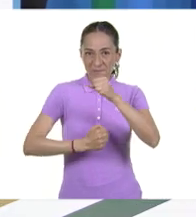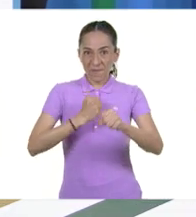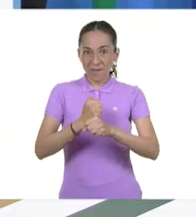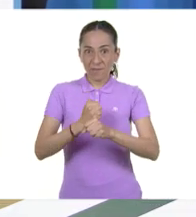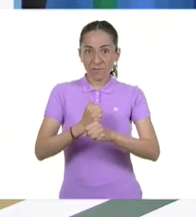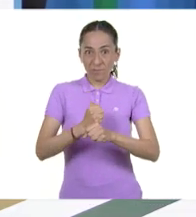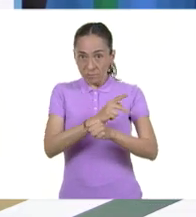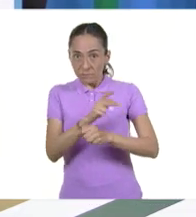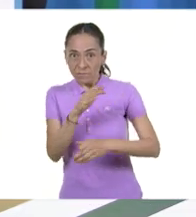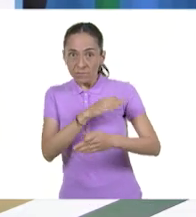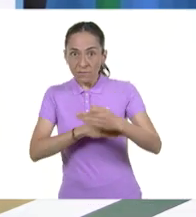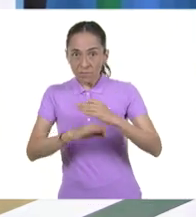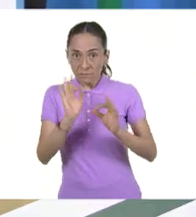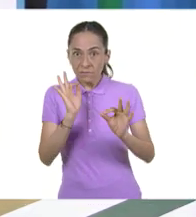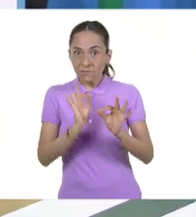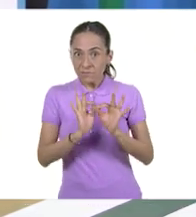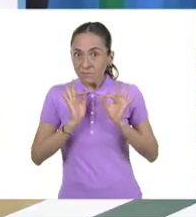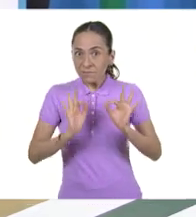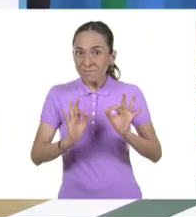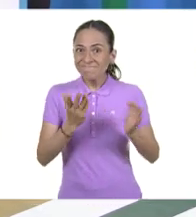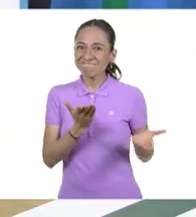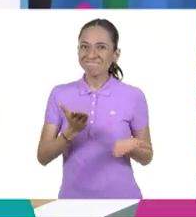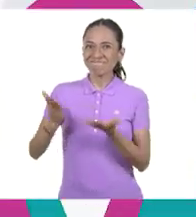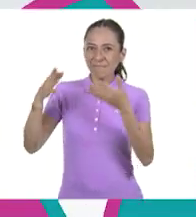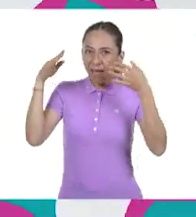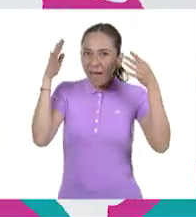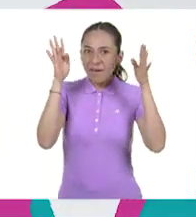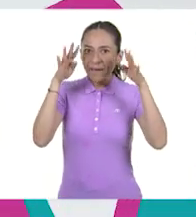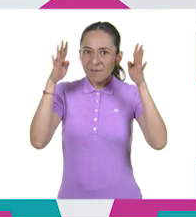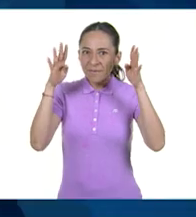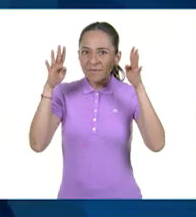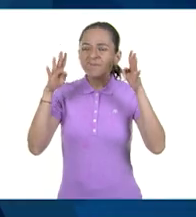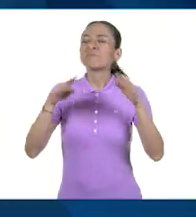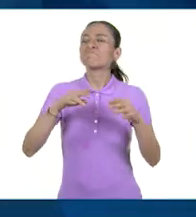¿Todos listos? Vamos con Ajo Listo y comenzamos.